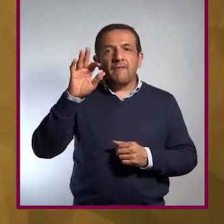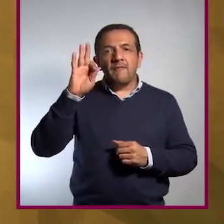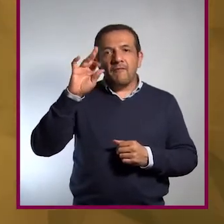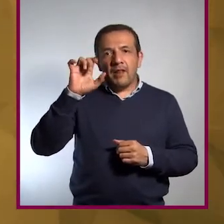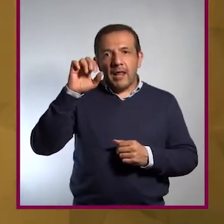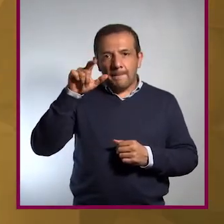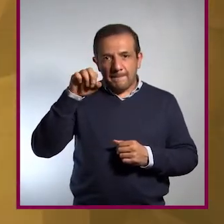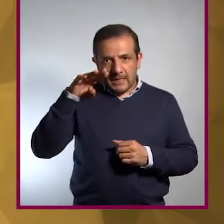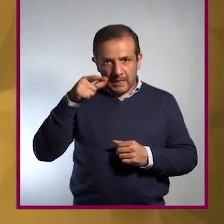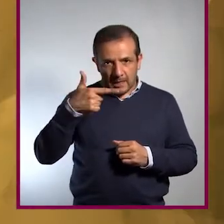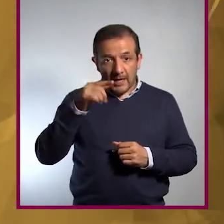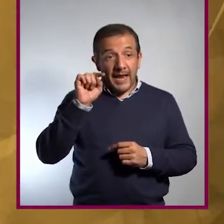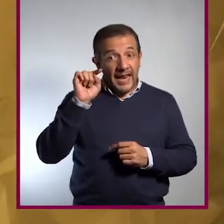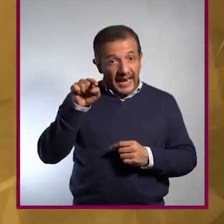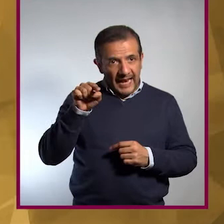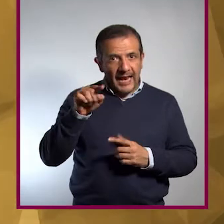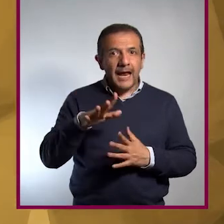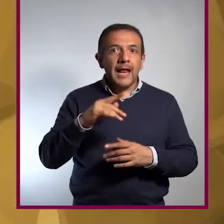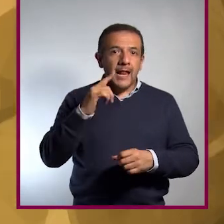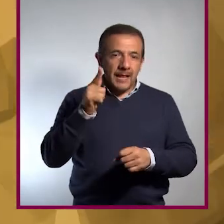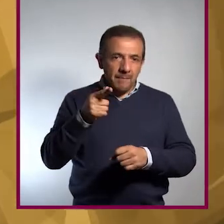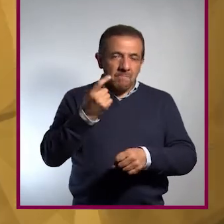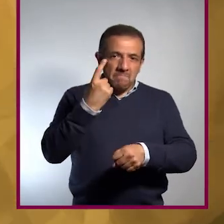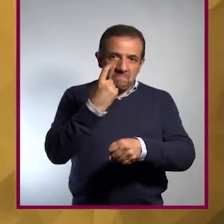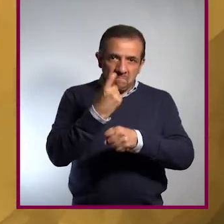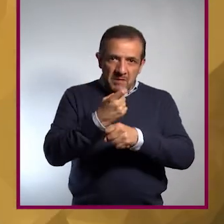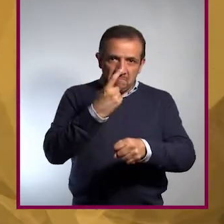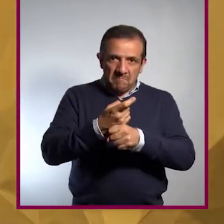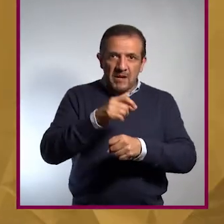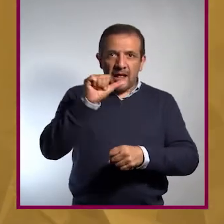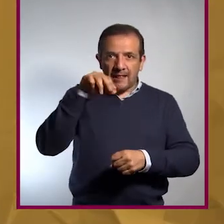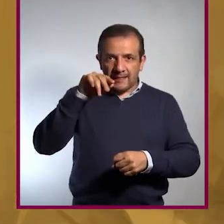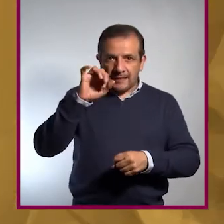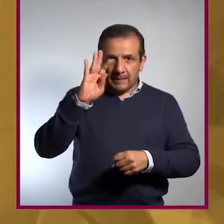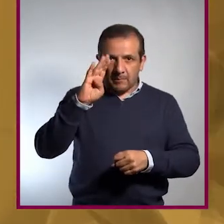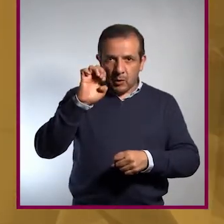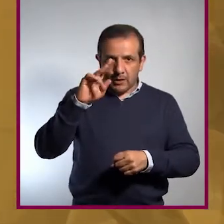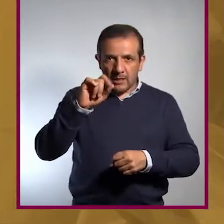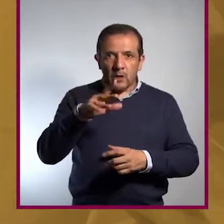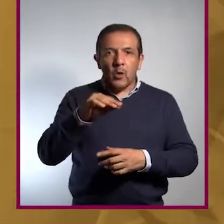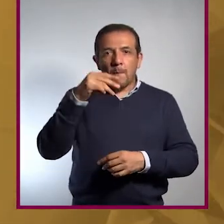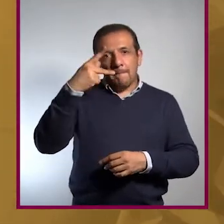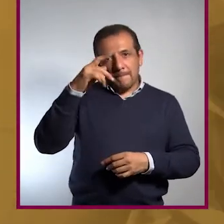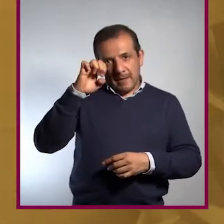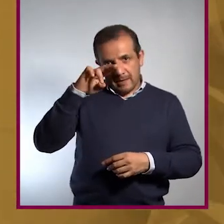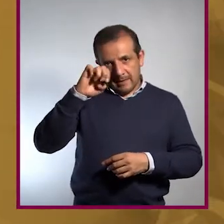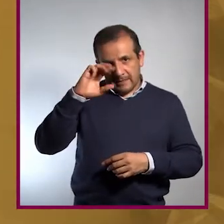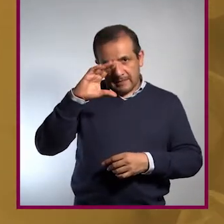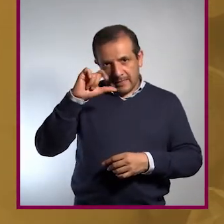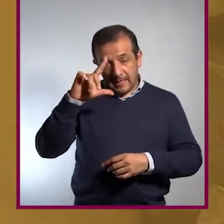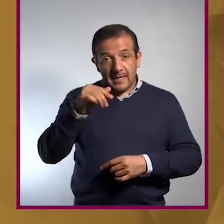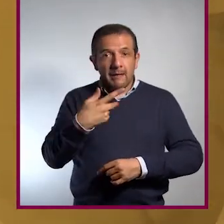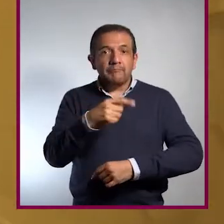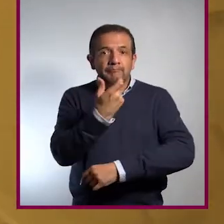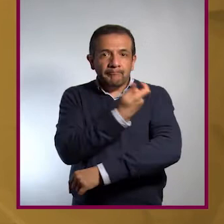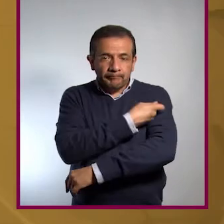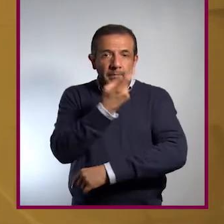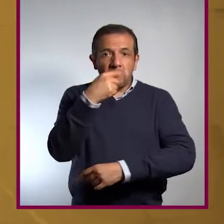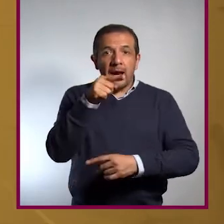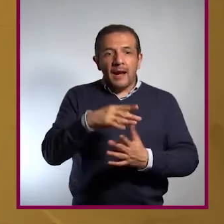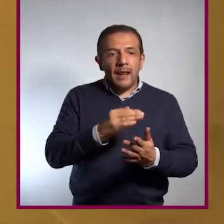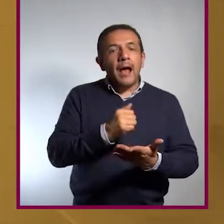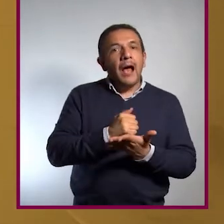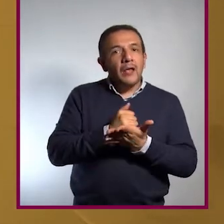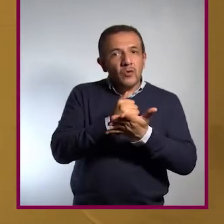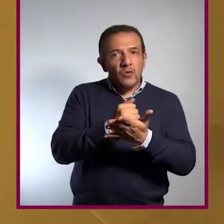cual fue el que aportó para los medicamentos el primer antibiótico, el cual era la penicilina, que ayudaba a